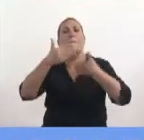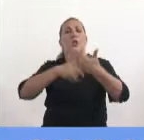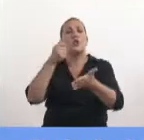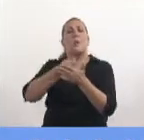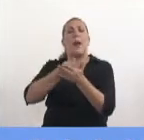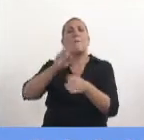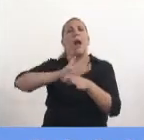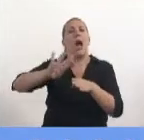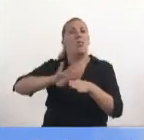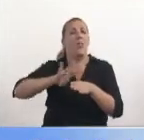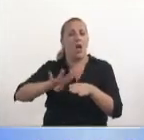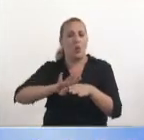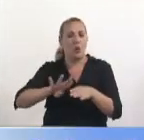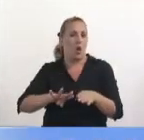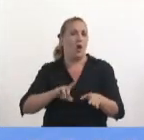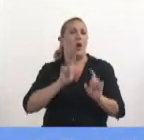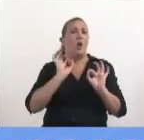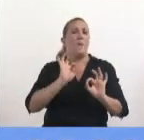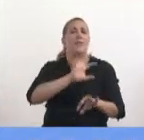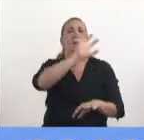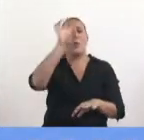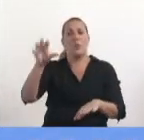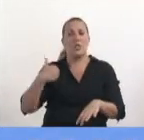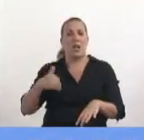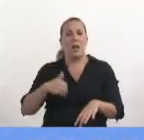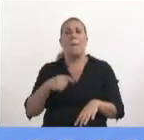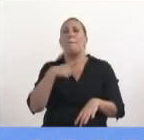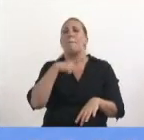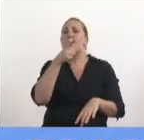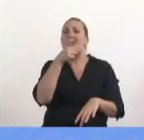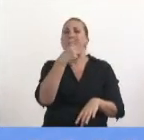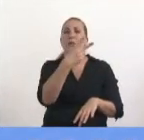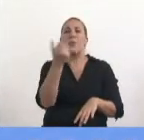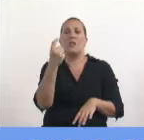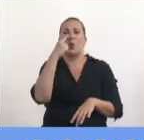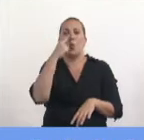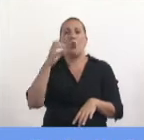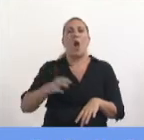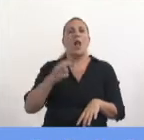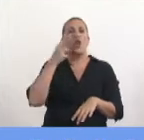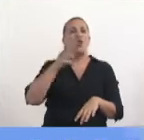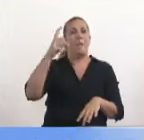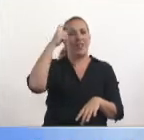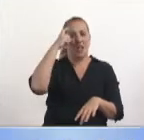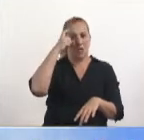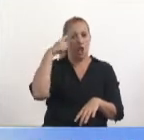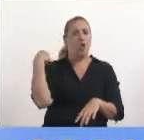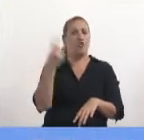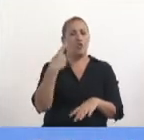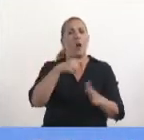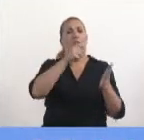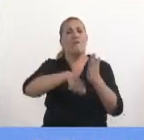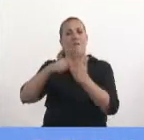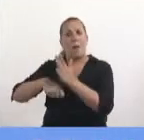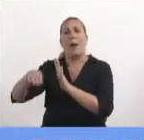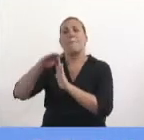que hayan vivido las provincias en la Argentina. Creo que fue un 26 de junio del año 2010. Firmamos un